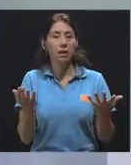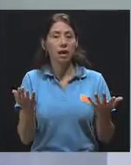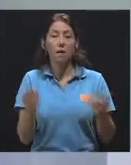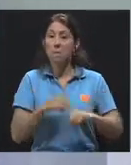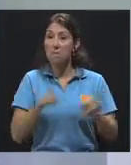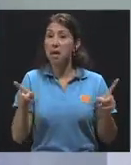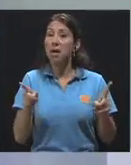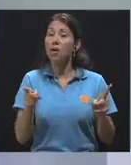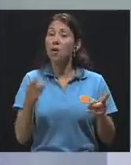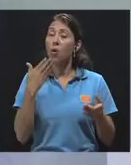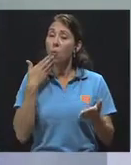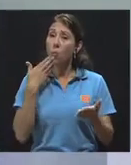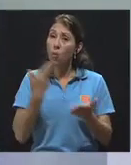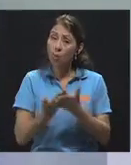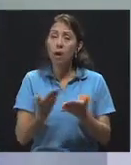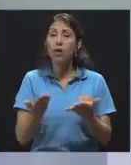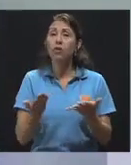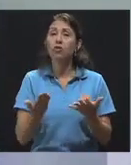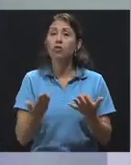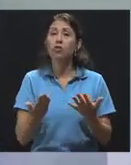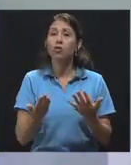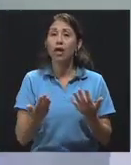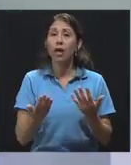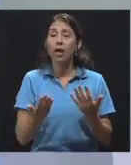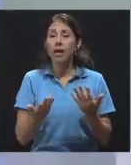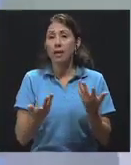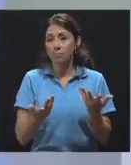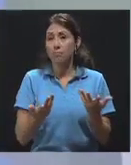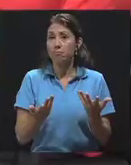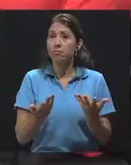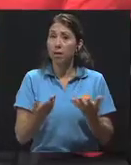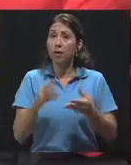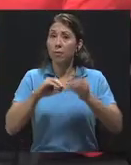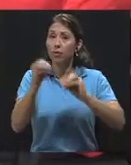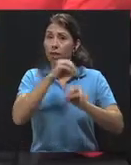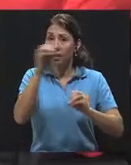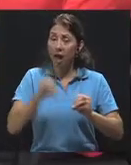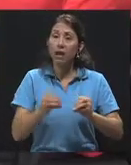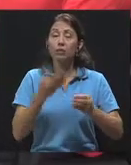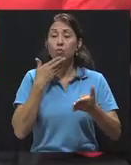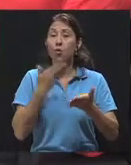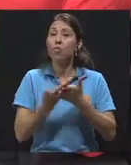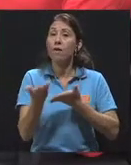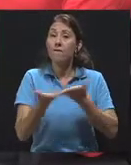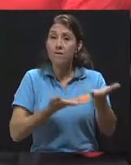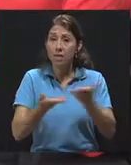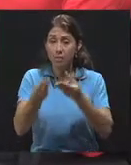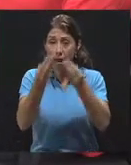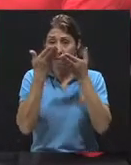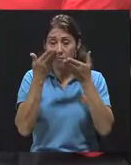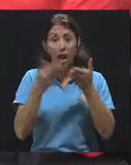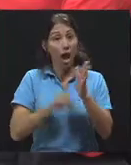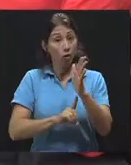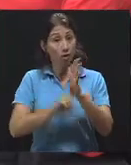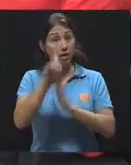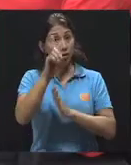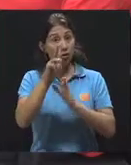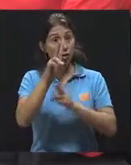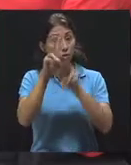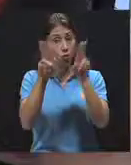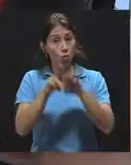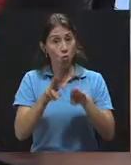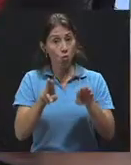Alexandra, pero con muy buenos índices, con muy buen feedback. Tenemos a los de diseño y desarrollo web, algunos